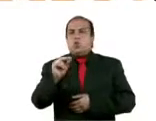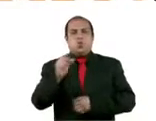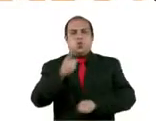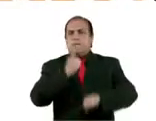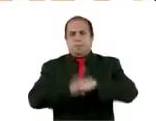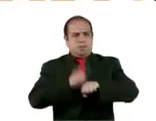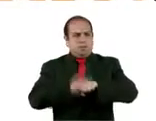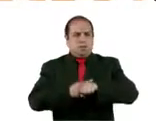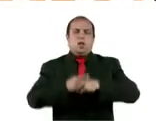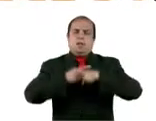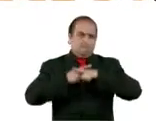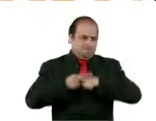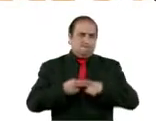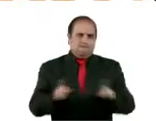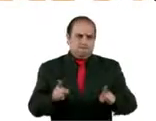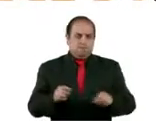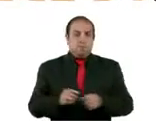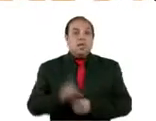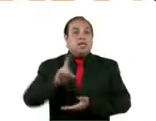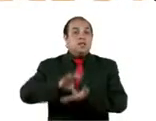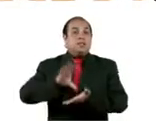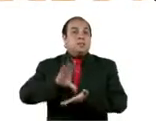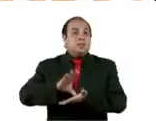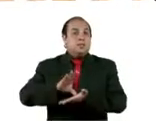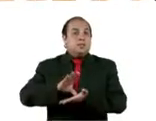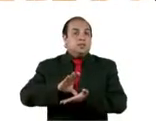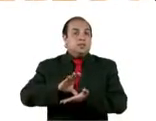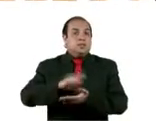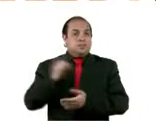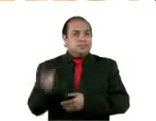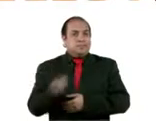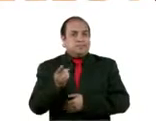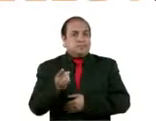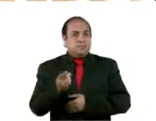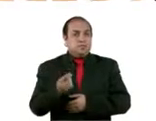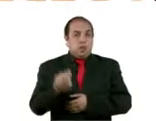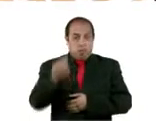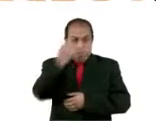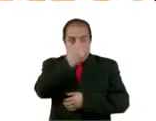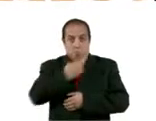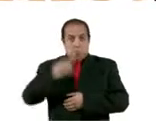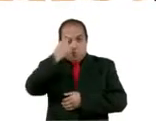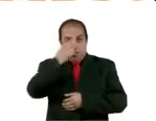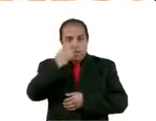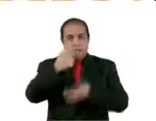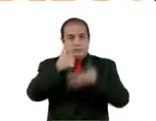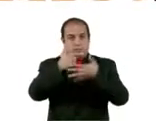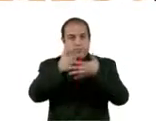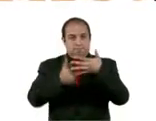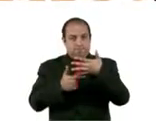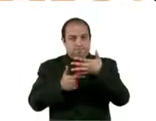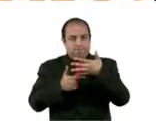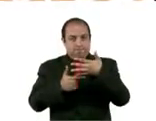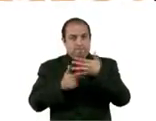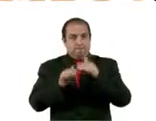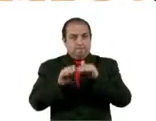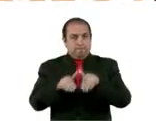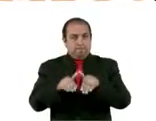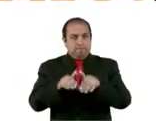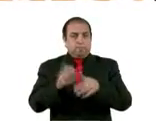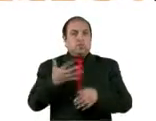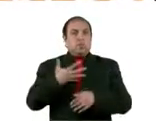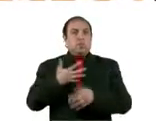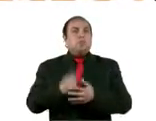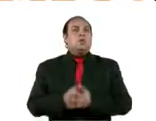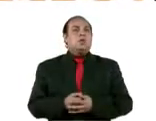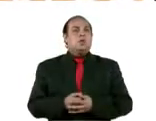son cosas distintas. La discapacidad permanente se va a evaluar dentro del registro bajo un esquema que